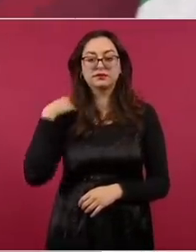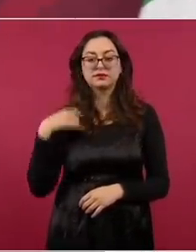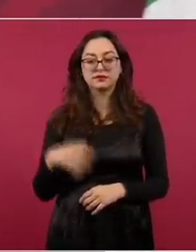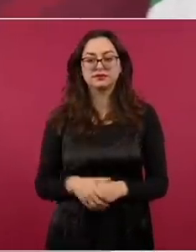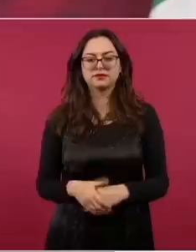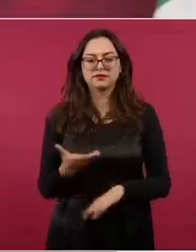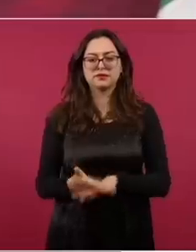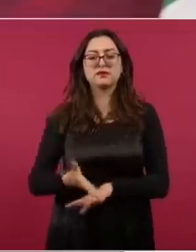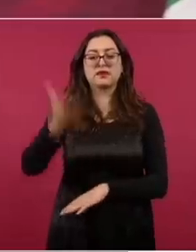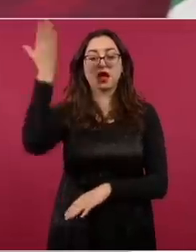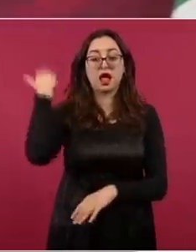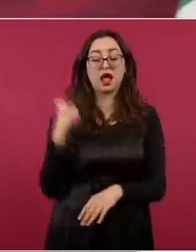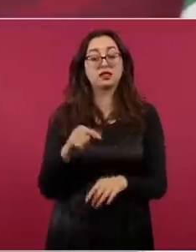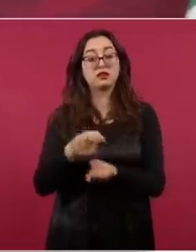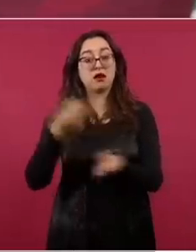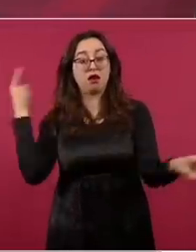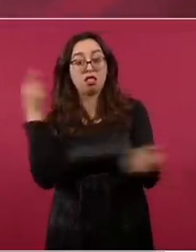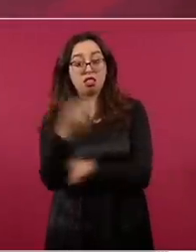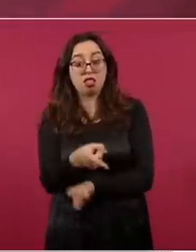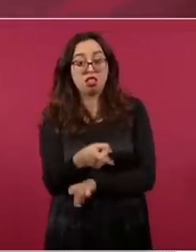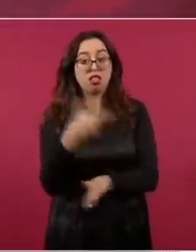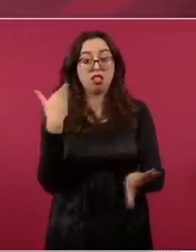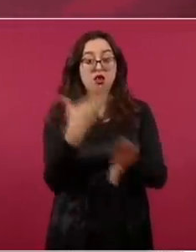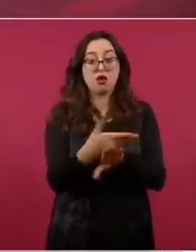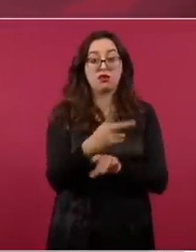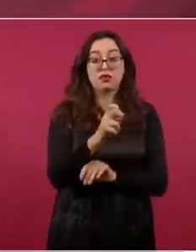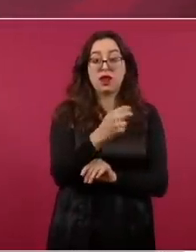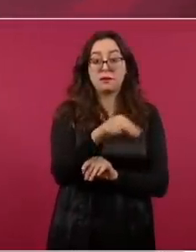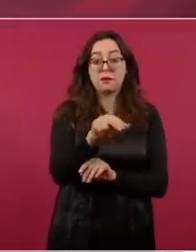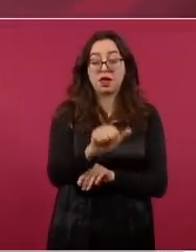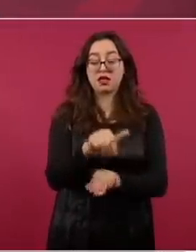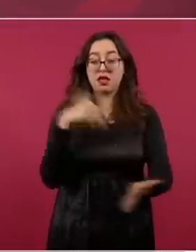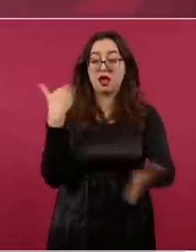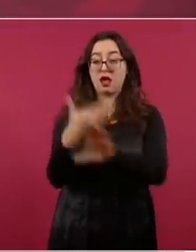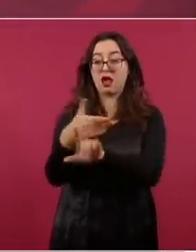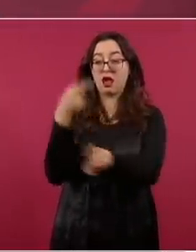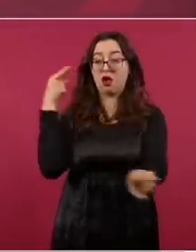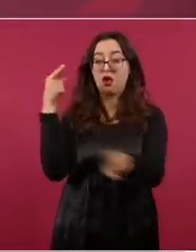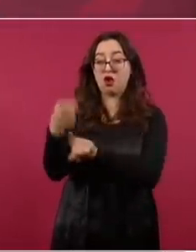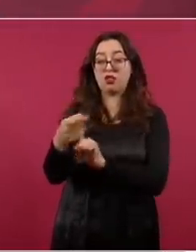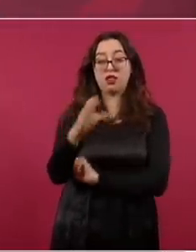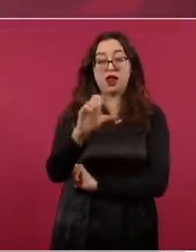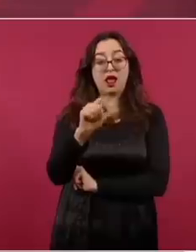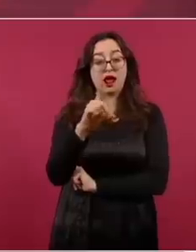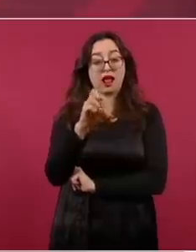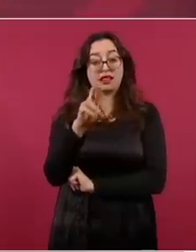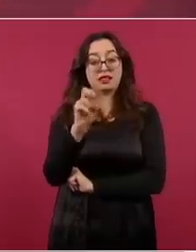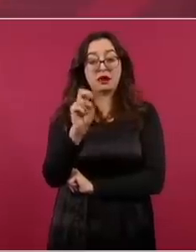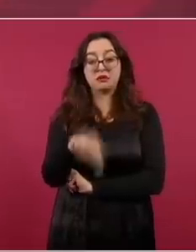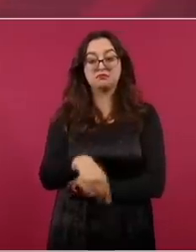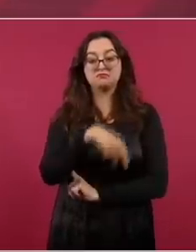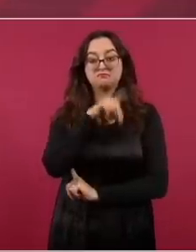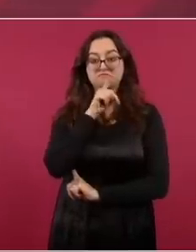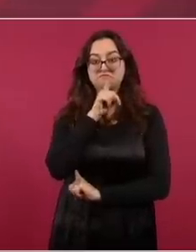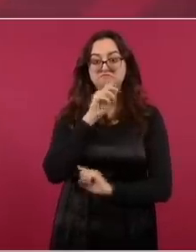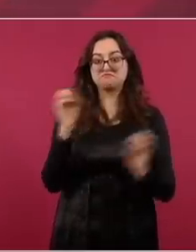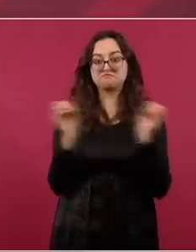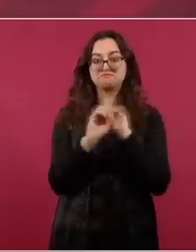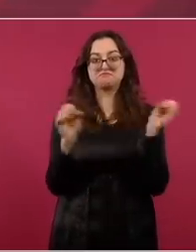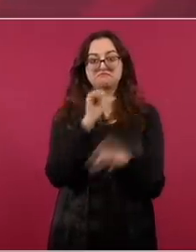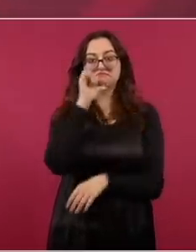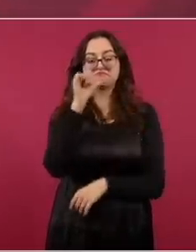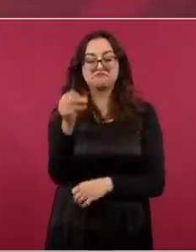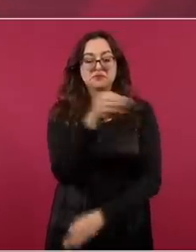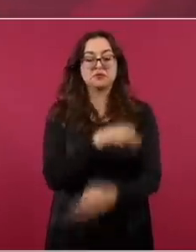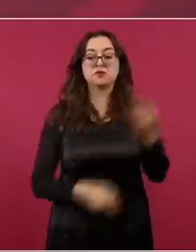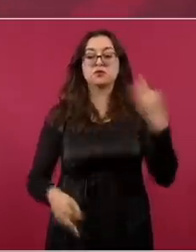al Calderón nadie todos ustedes todos sean este